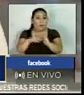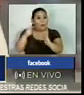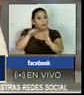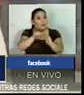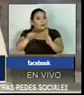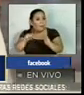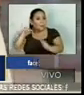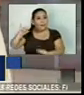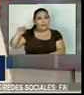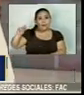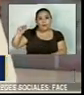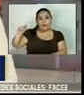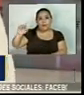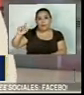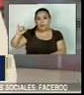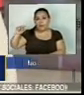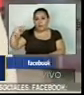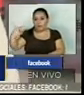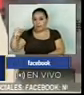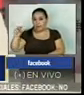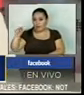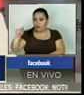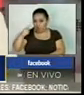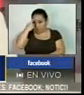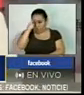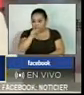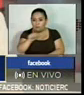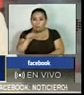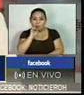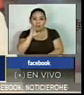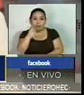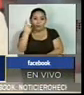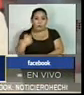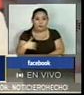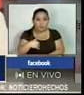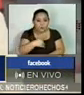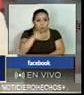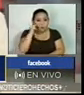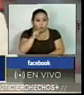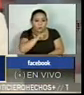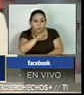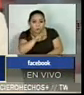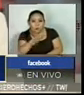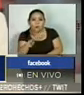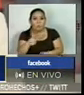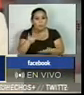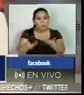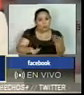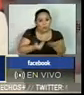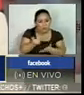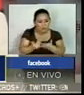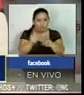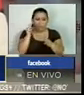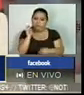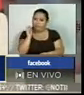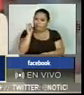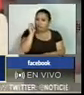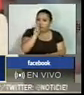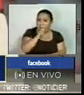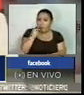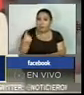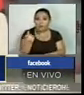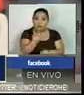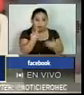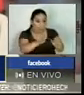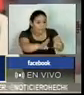este es el anuncio del Ministro, por otro lado ya se está dando en las calles un movimiento económico inusual, incluso muchos